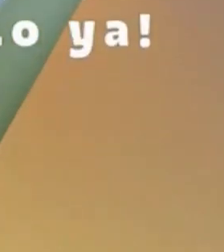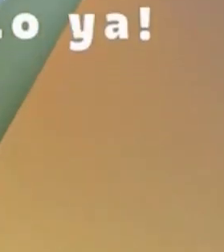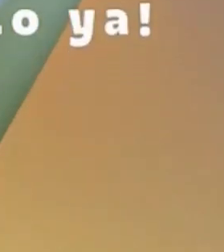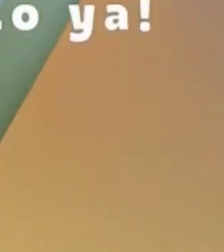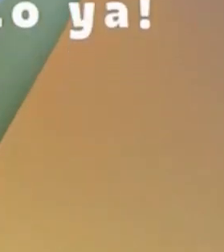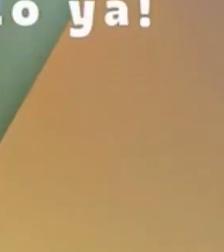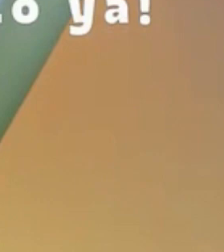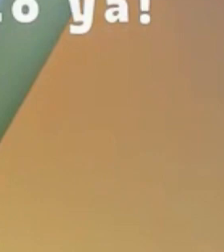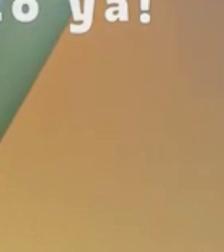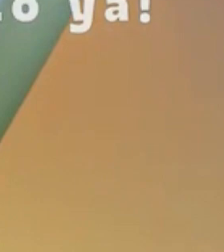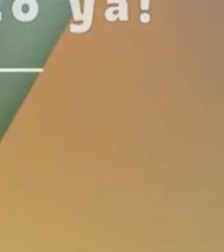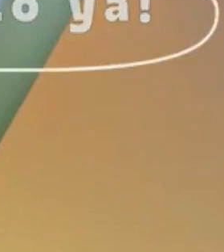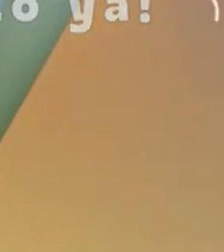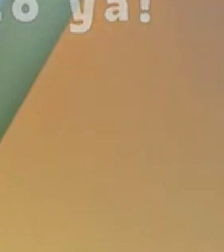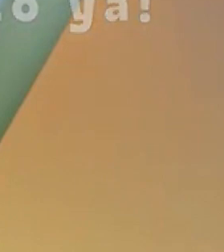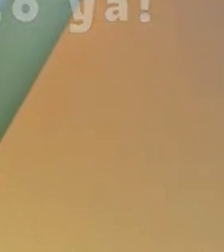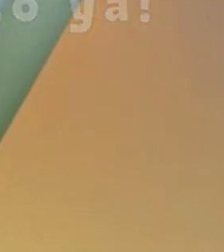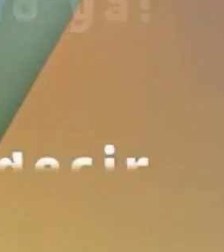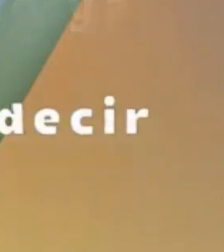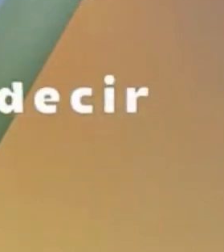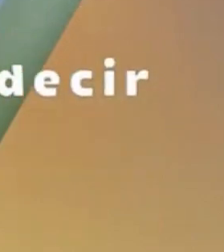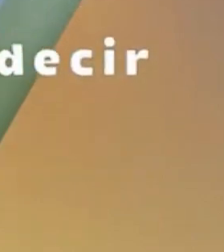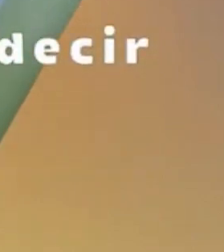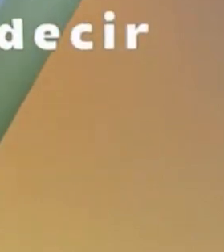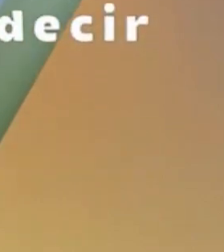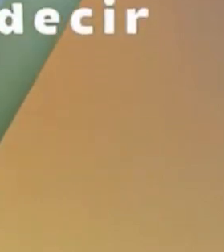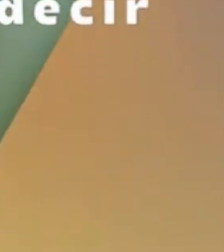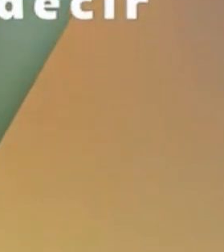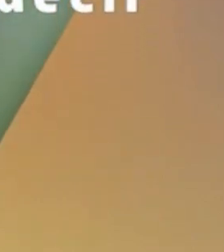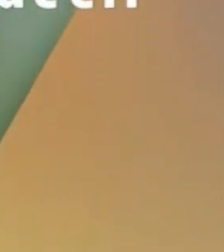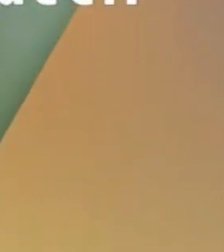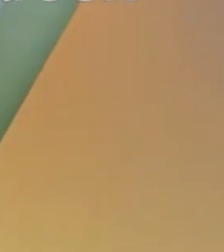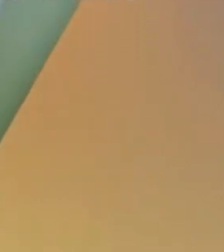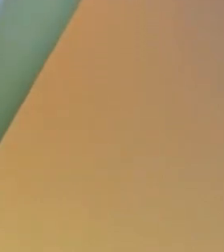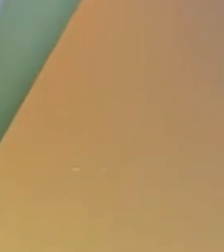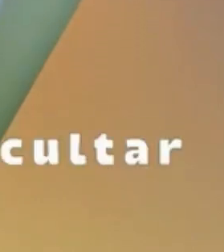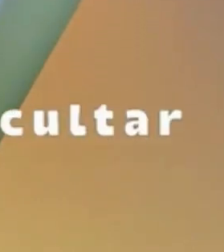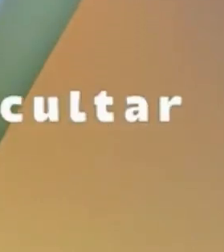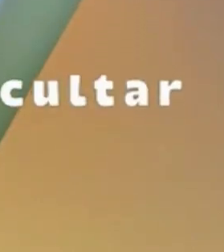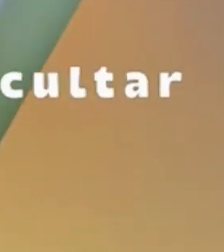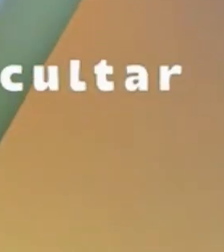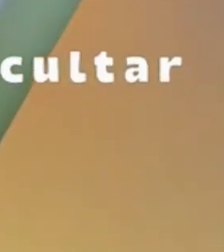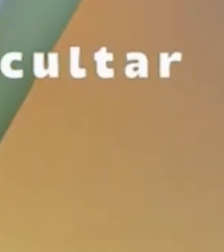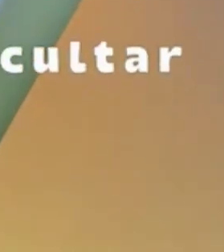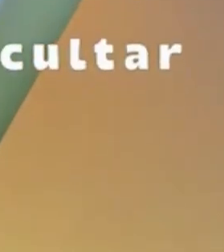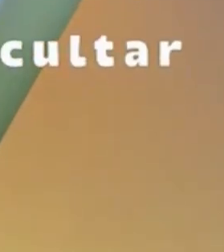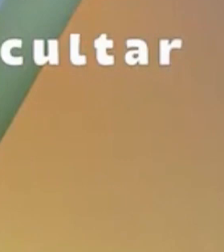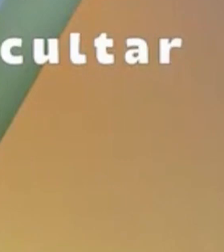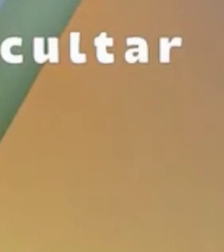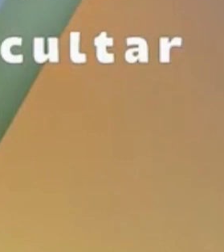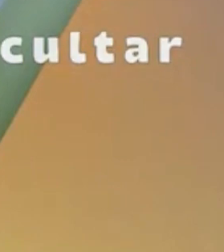la fumes, déjalo ya. No hay nada más que decir.